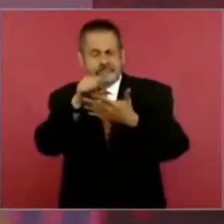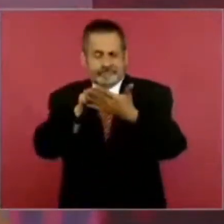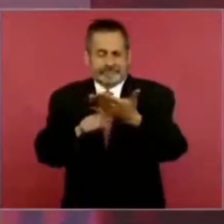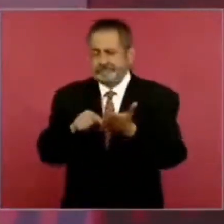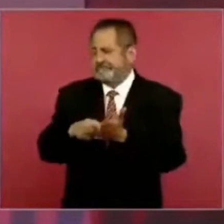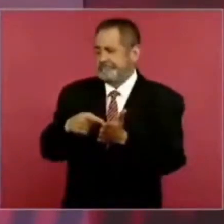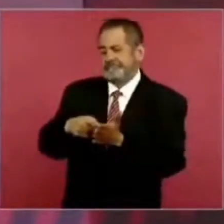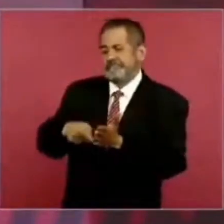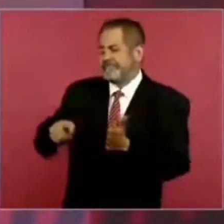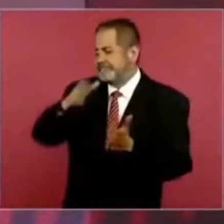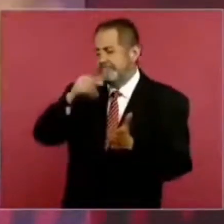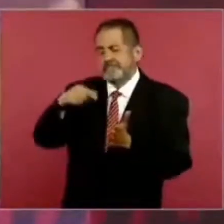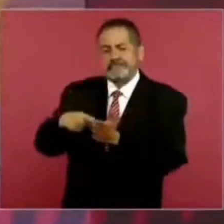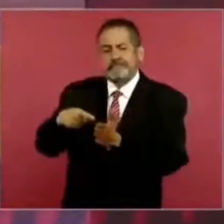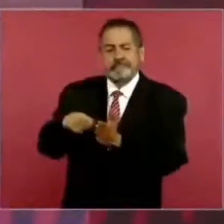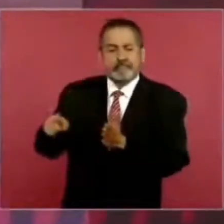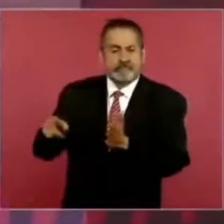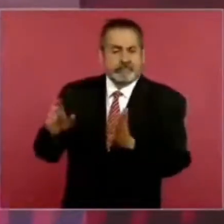tú